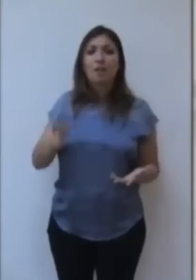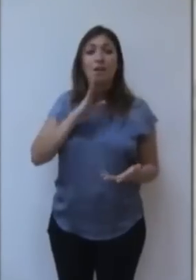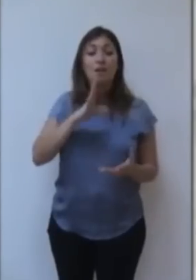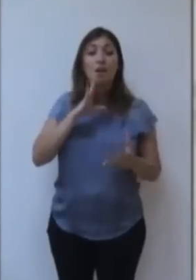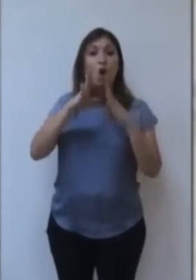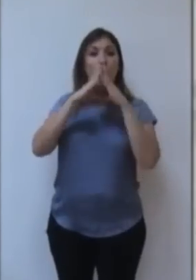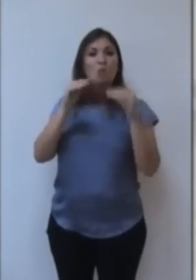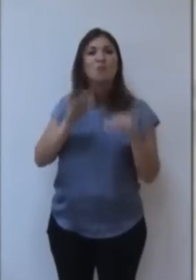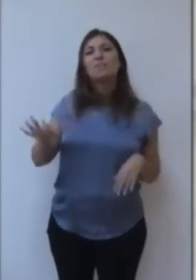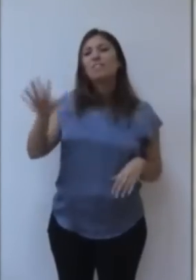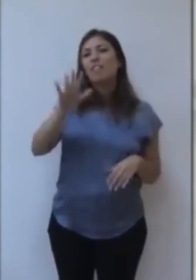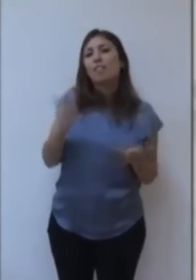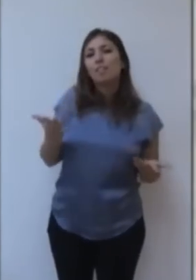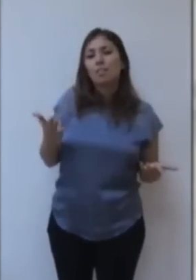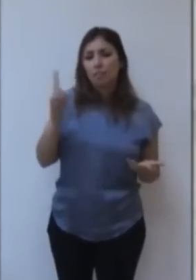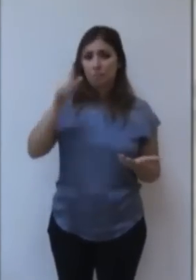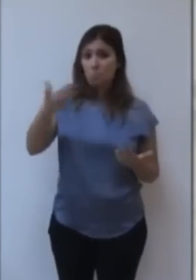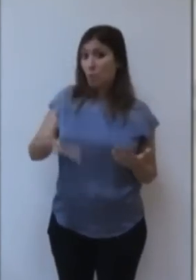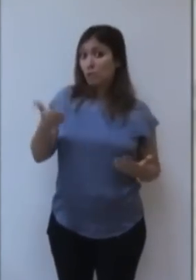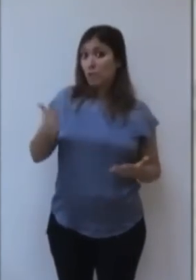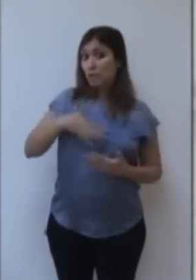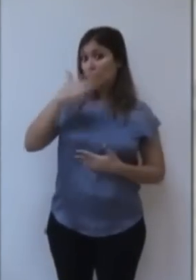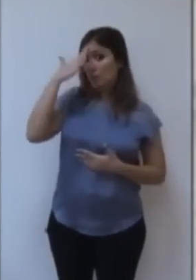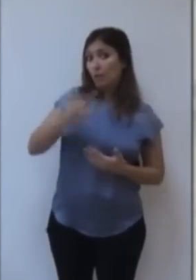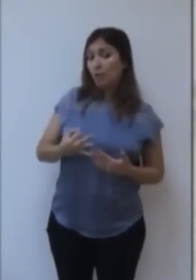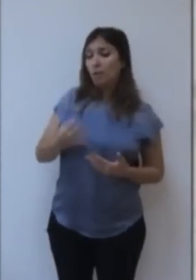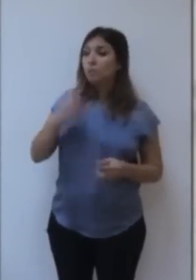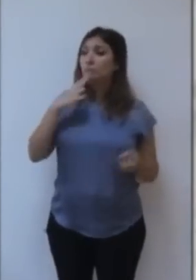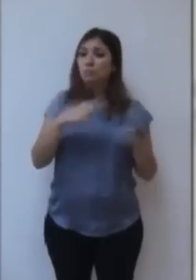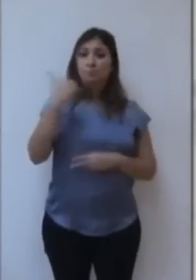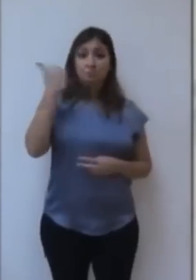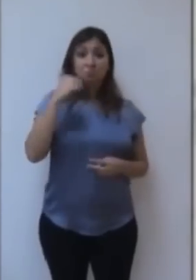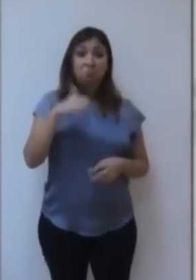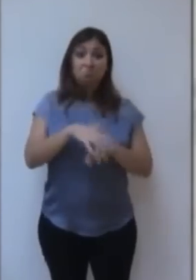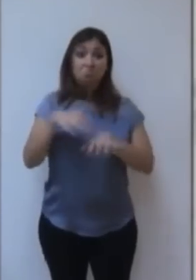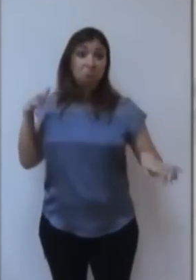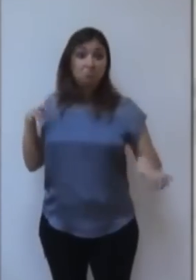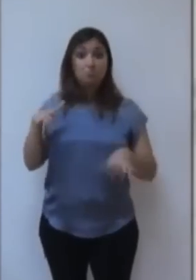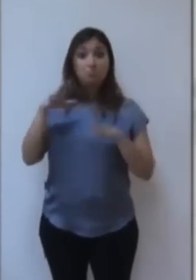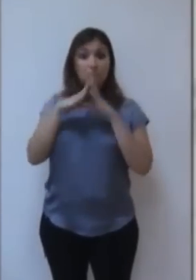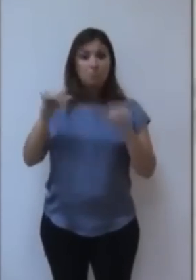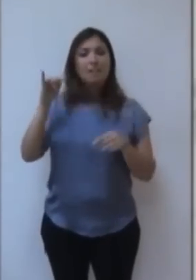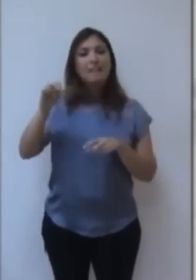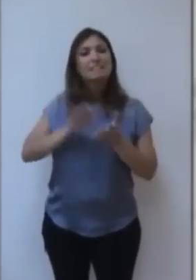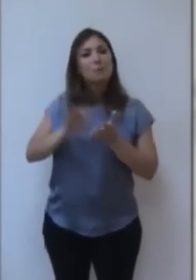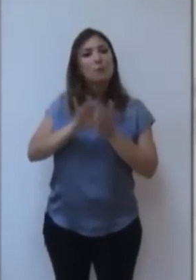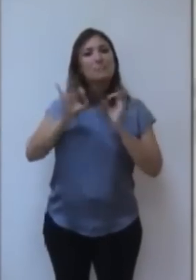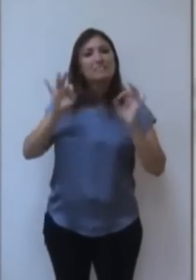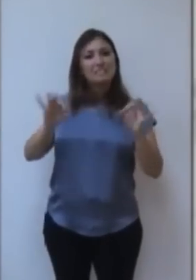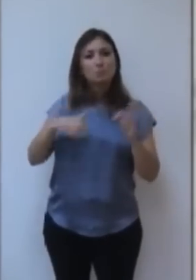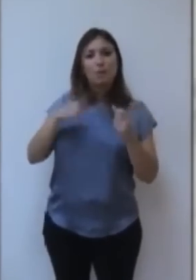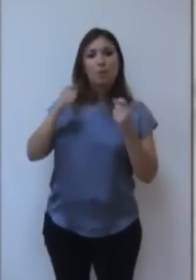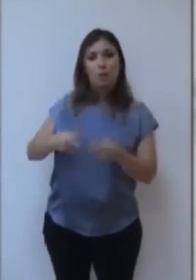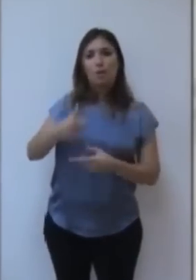mundo universitario, que es un mundo importante, yo creo, ¿no? Dentro de... La mayoría de las universidades cuentan con un servicio específico para facilitar